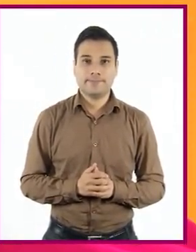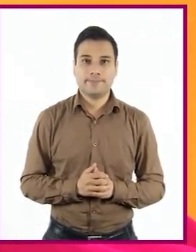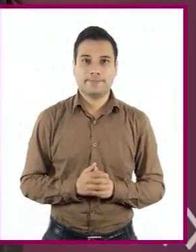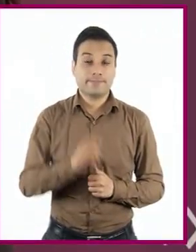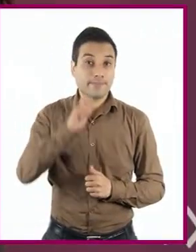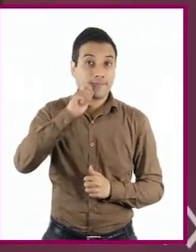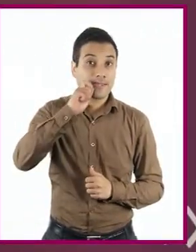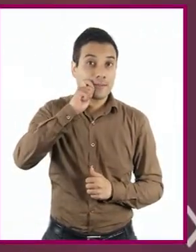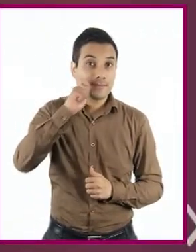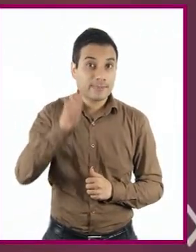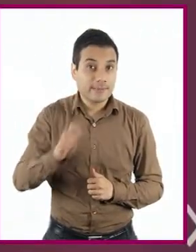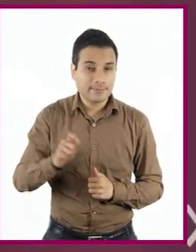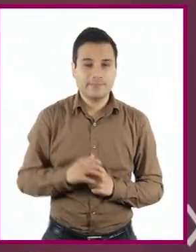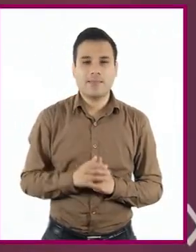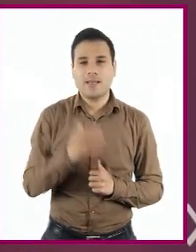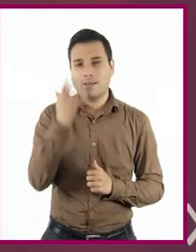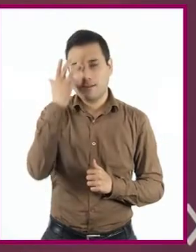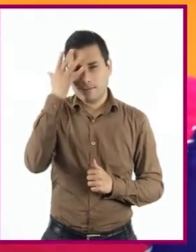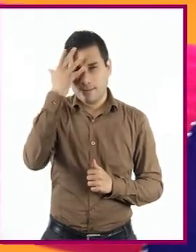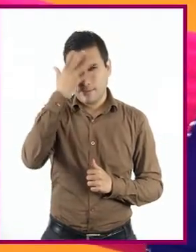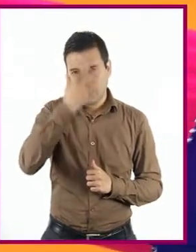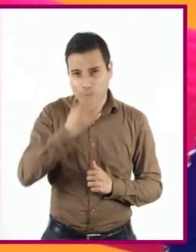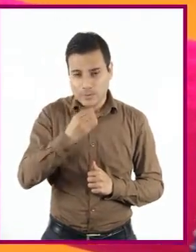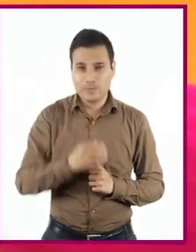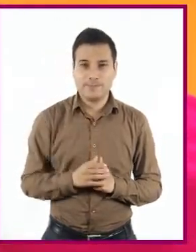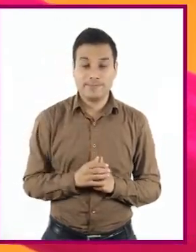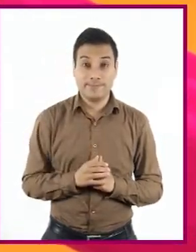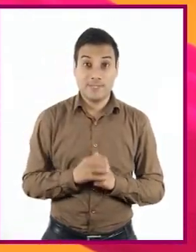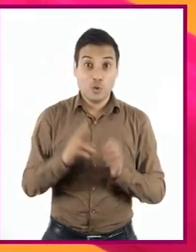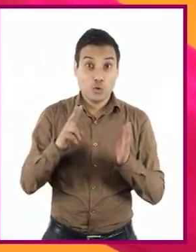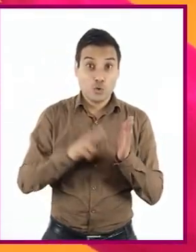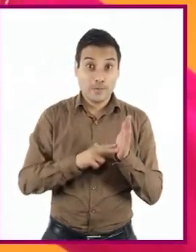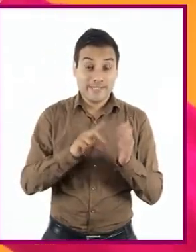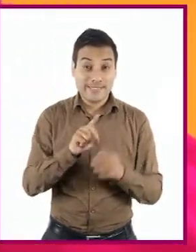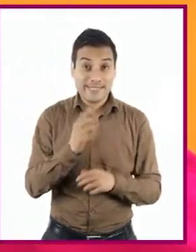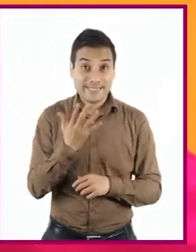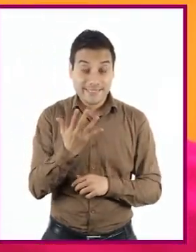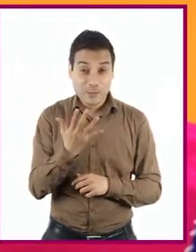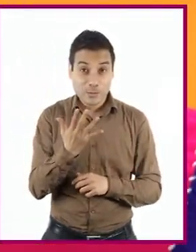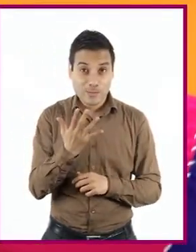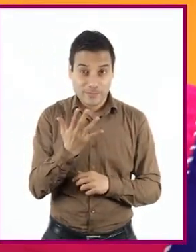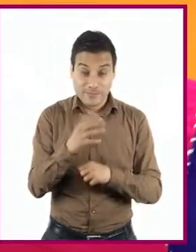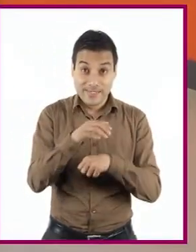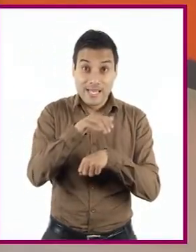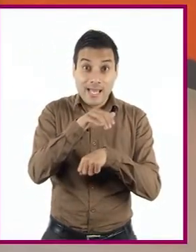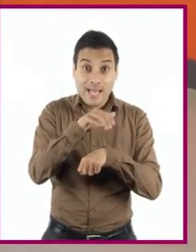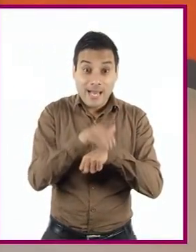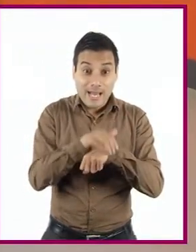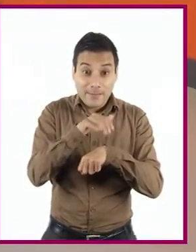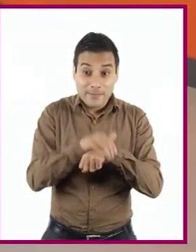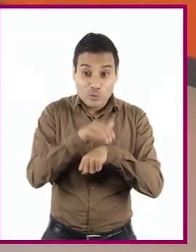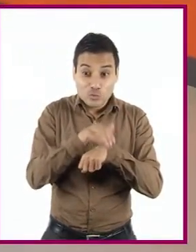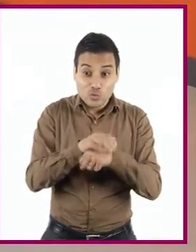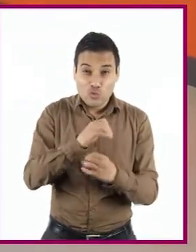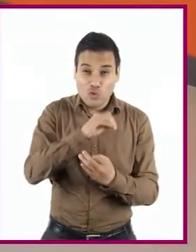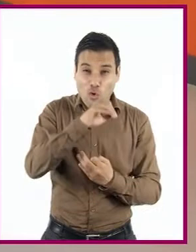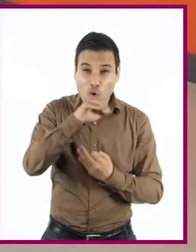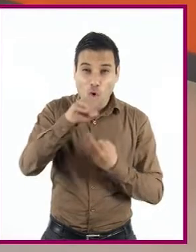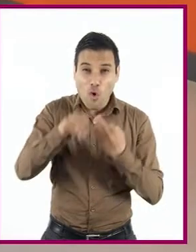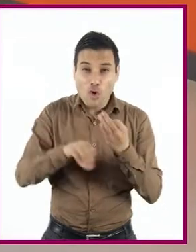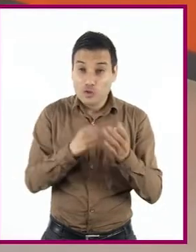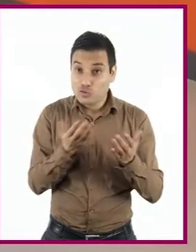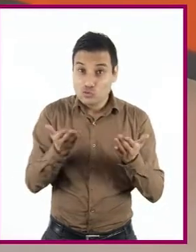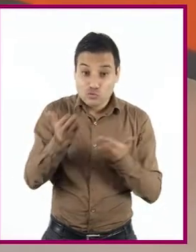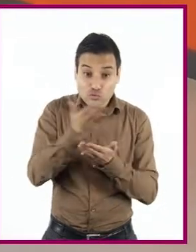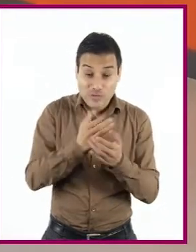Amistad. Ah, qué bonito. Amistad. En el 2035, los amigos que se hicieron en toda esta pandemia,